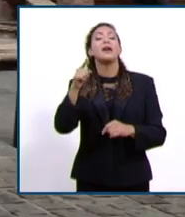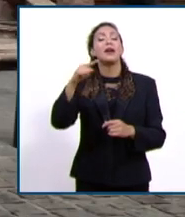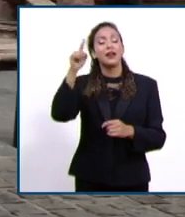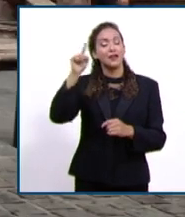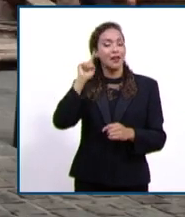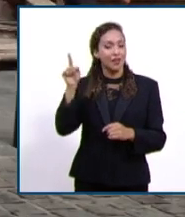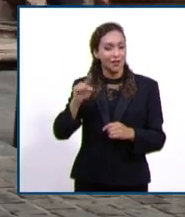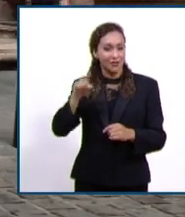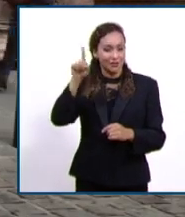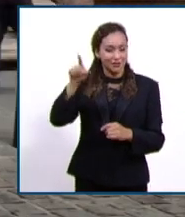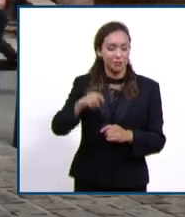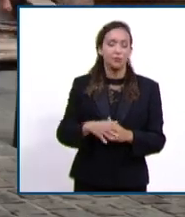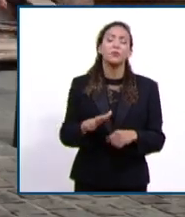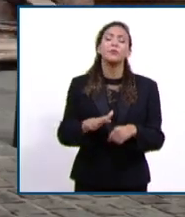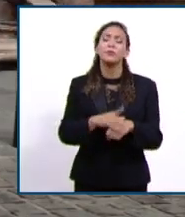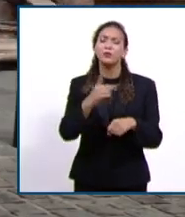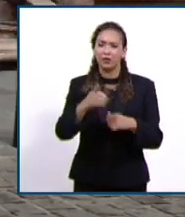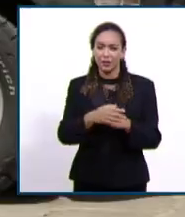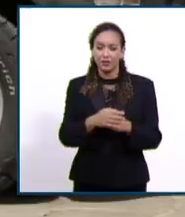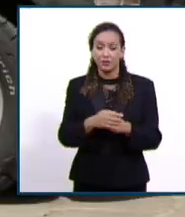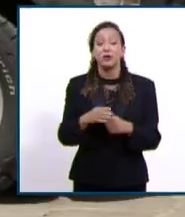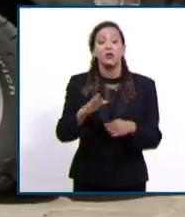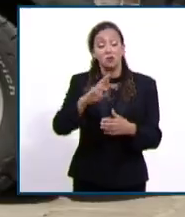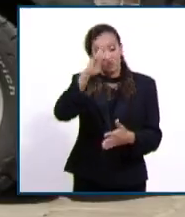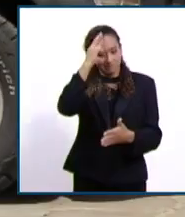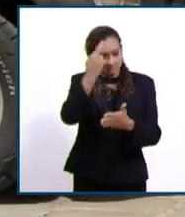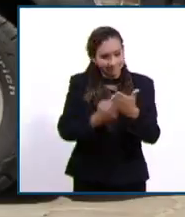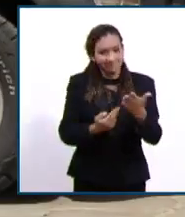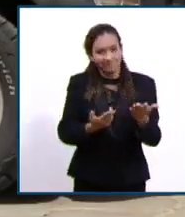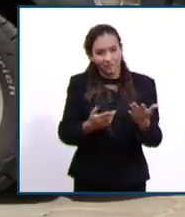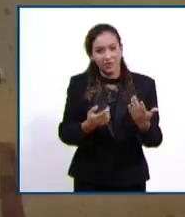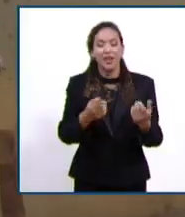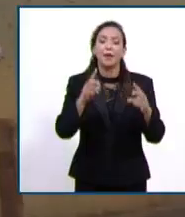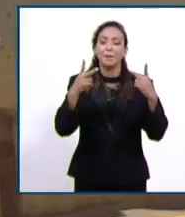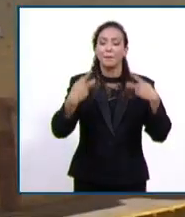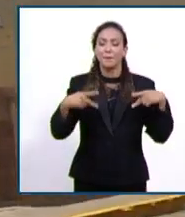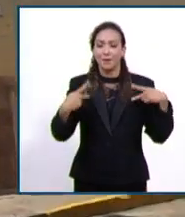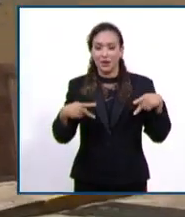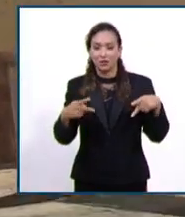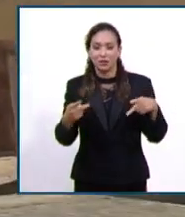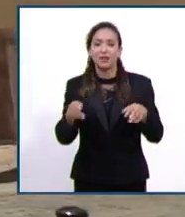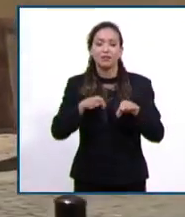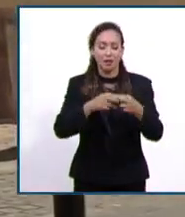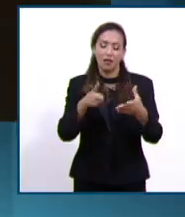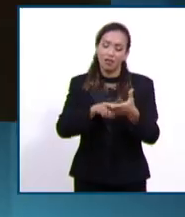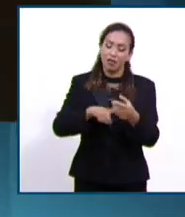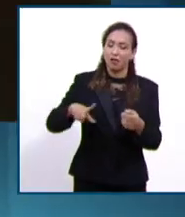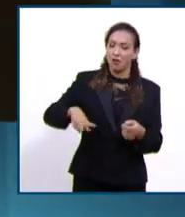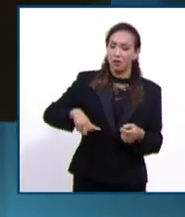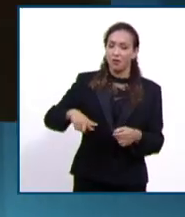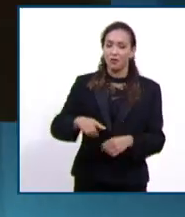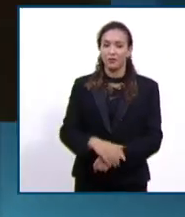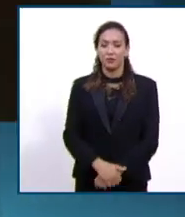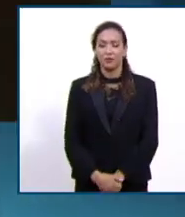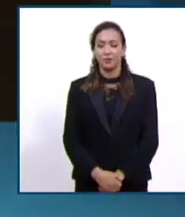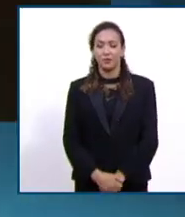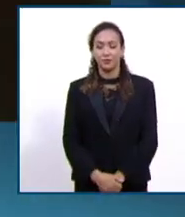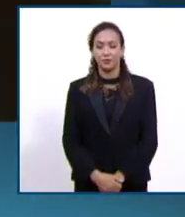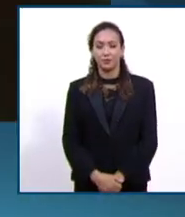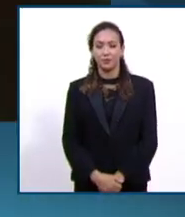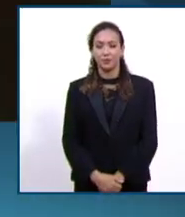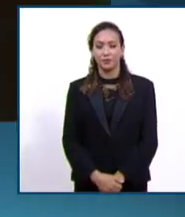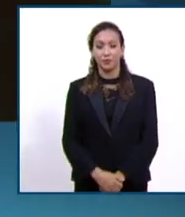Zacatecas, disposiciones relativas a responsabilidades administrativas de personas servidoras públicas. Toda vez que en la porción